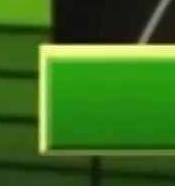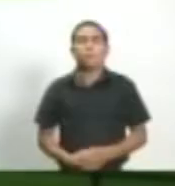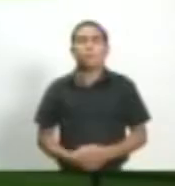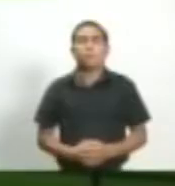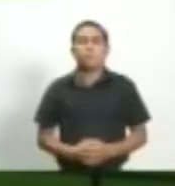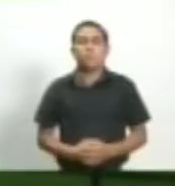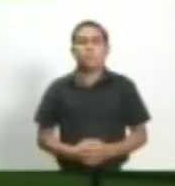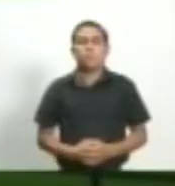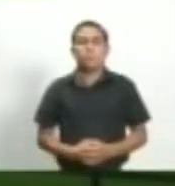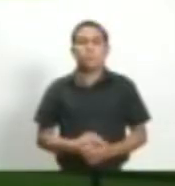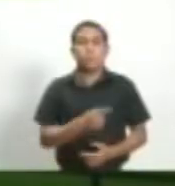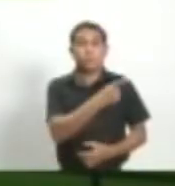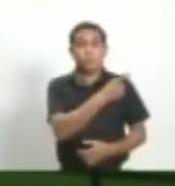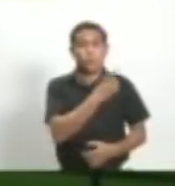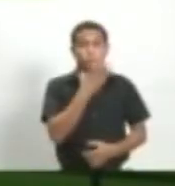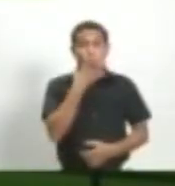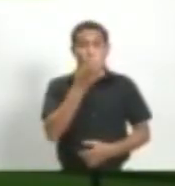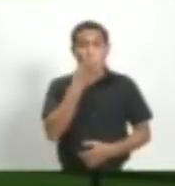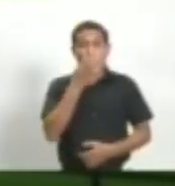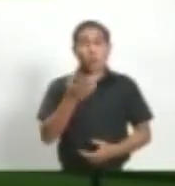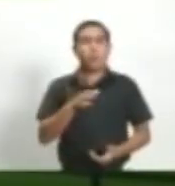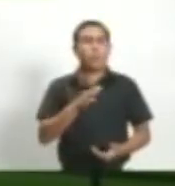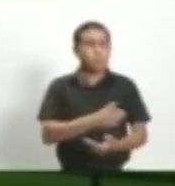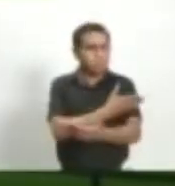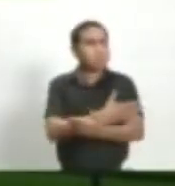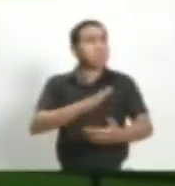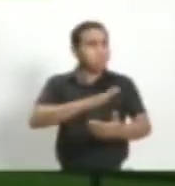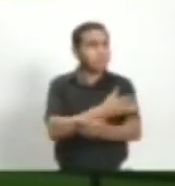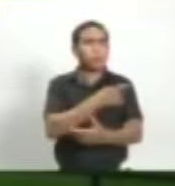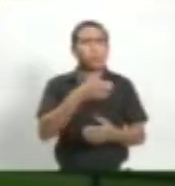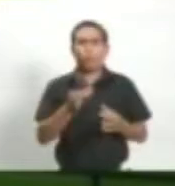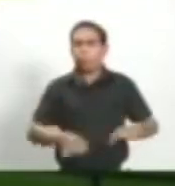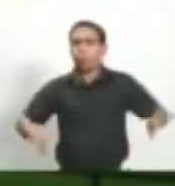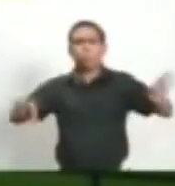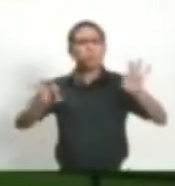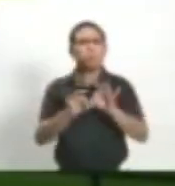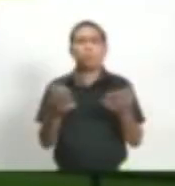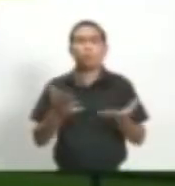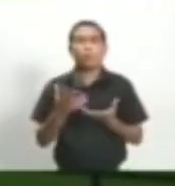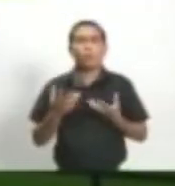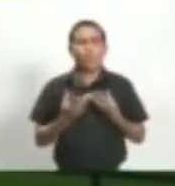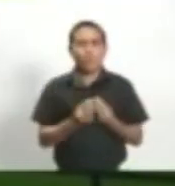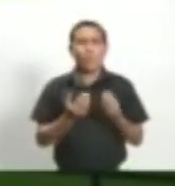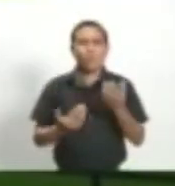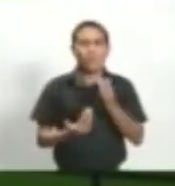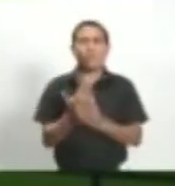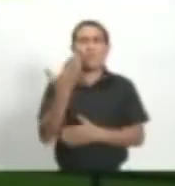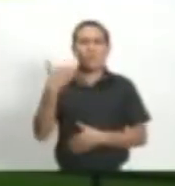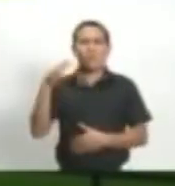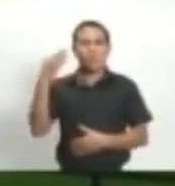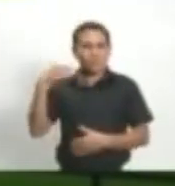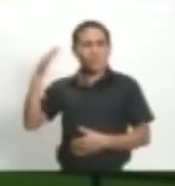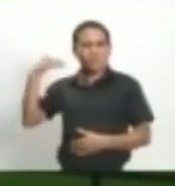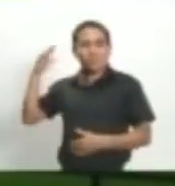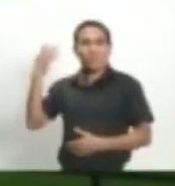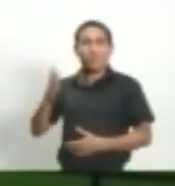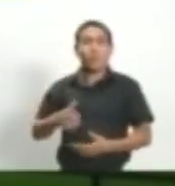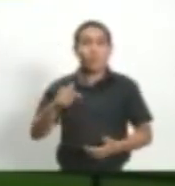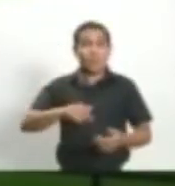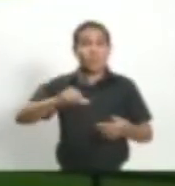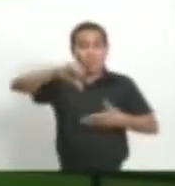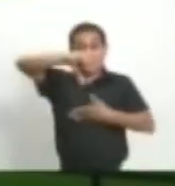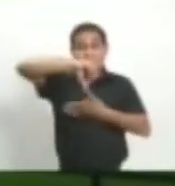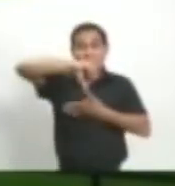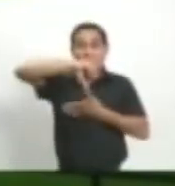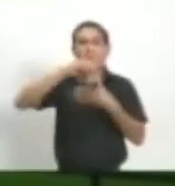El reconocido cantante y compositor colombiano hizo parte de los intérpretes de la nueva ola en Colombia del movimiento latinoamericano que